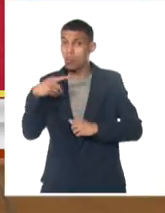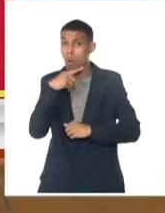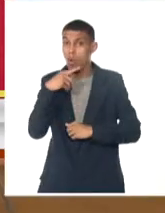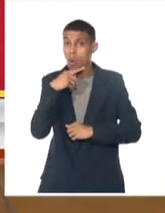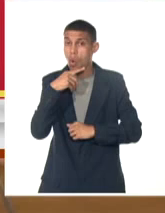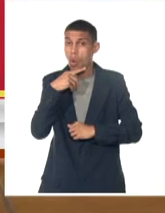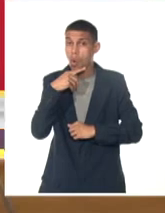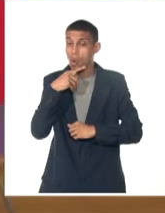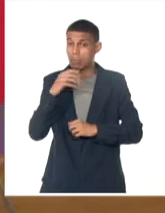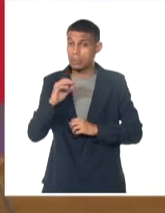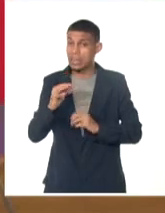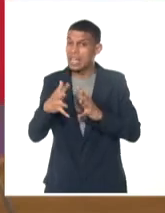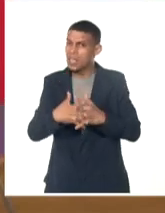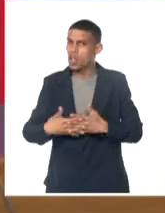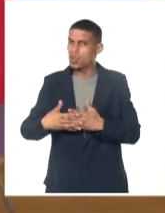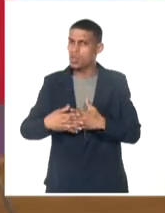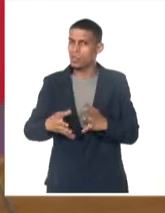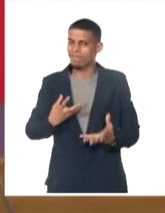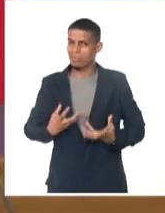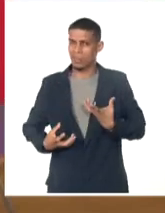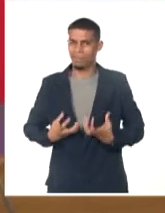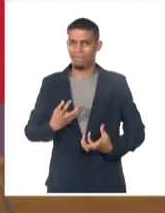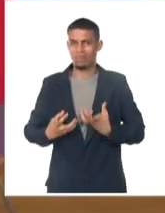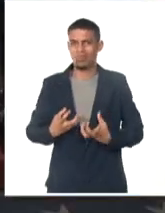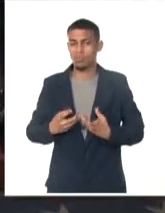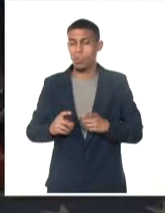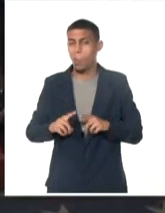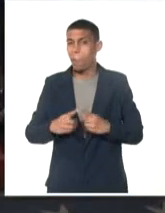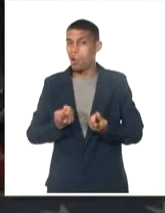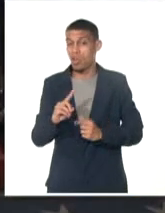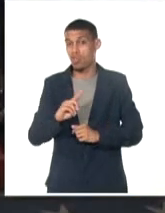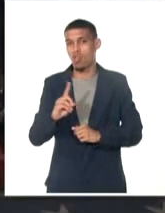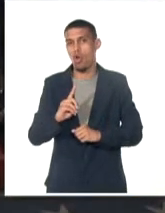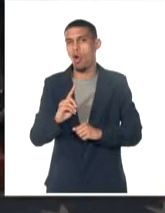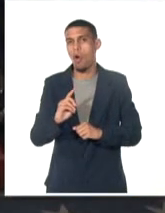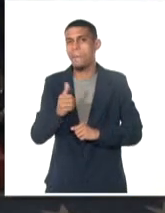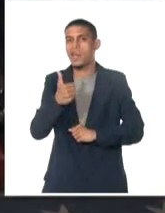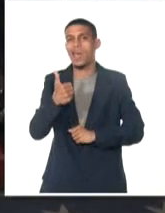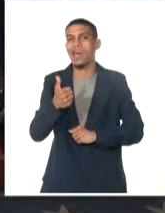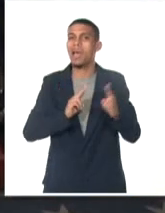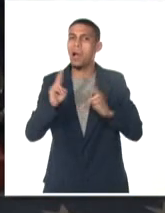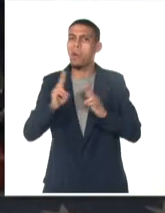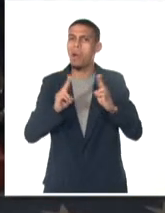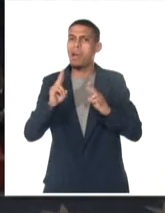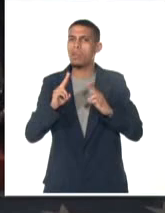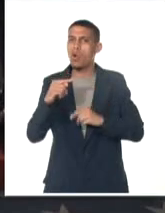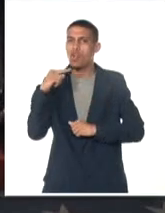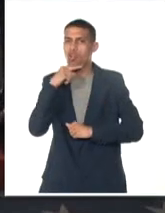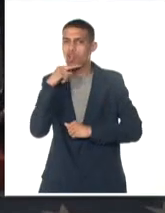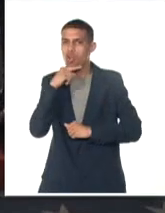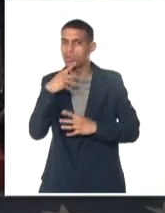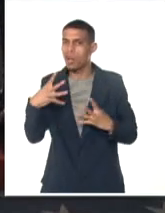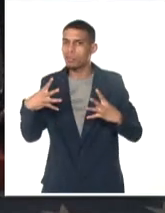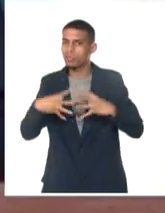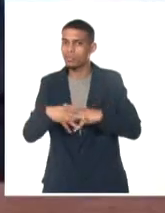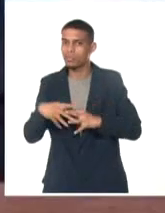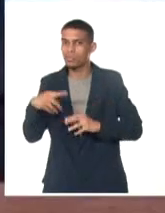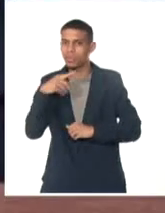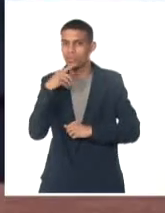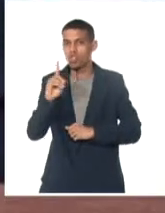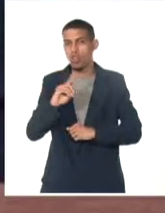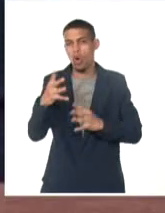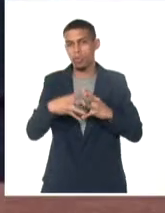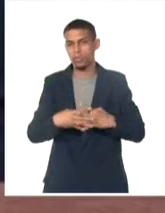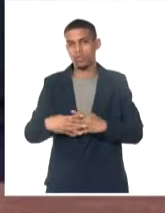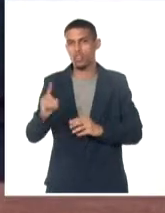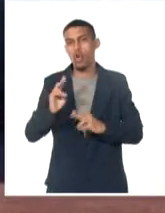han trascendido las declaraciones del portavoz del Consejo de Seguridad Nacional, John Kirby, quien afirmó que Brasil está repitiendo como un